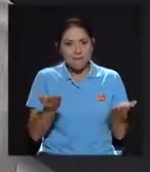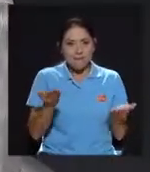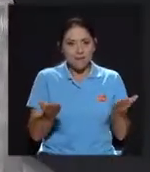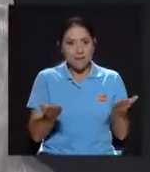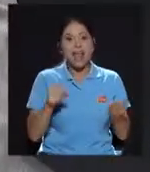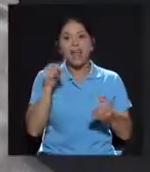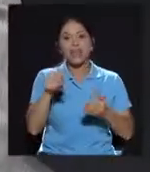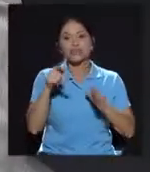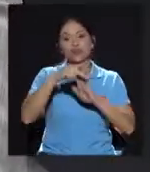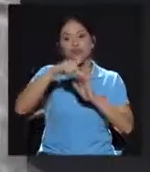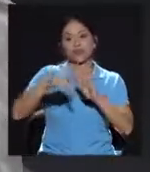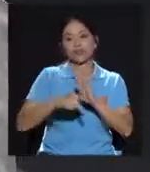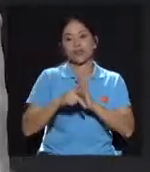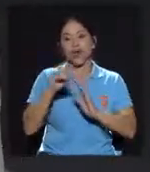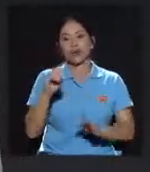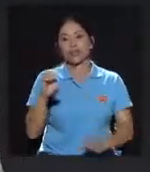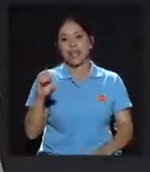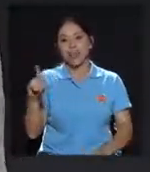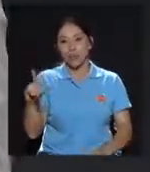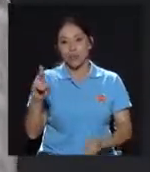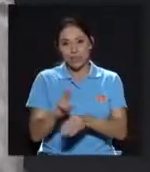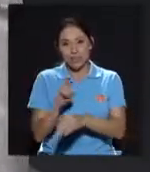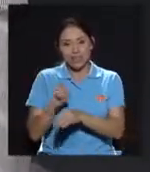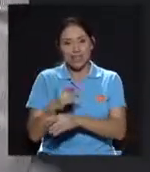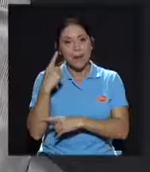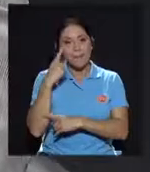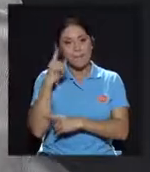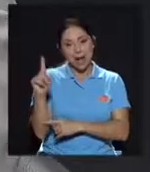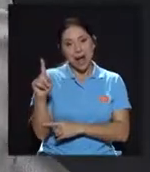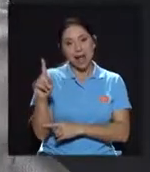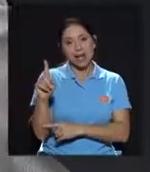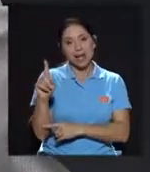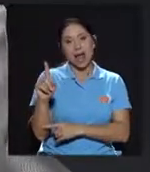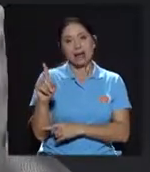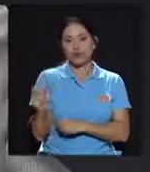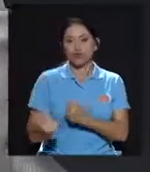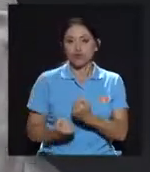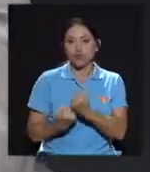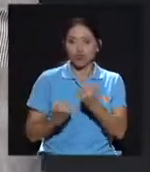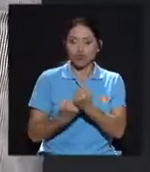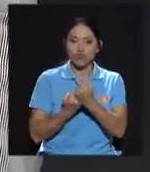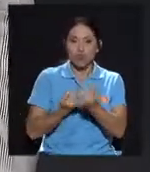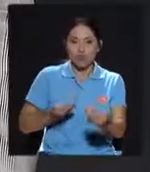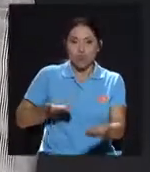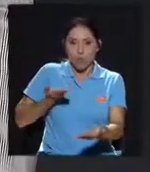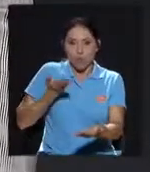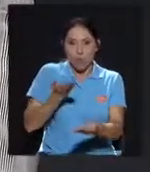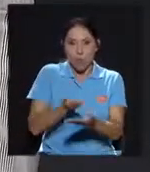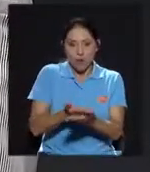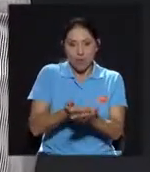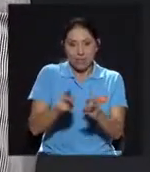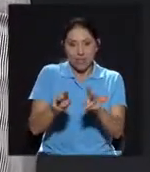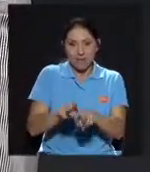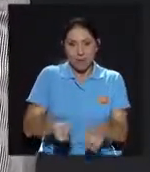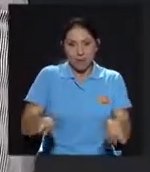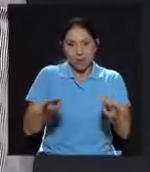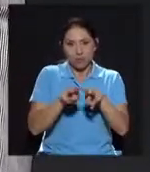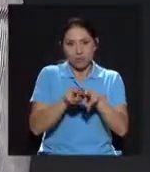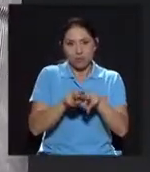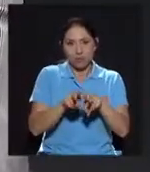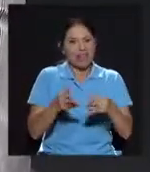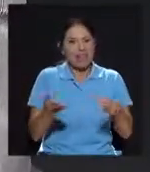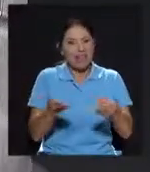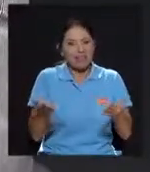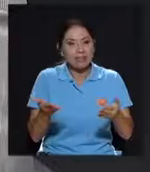que lado se utiliza para sustentar su promesa o su propuesta de valor que es mejores políticas públicas